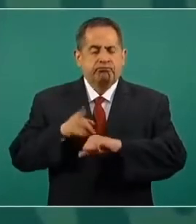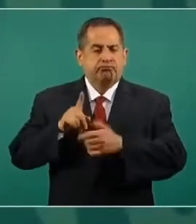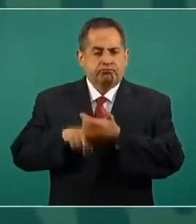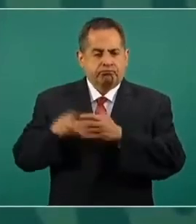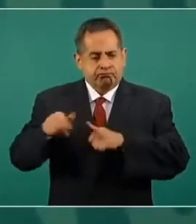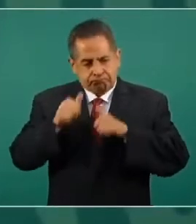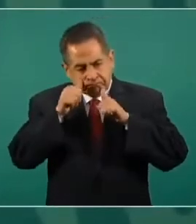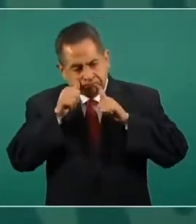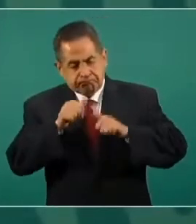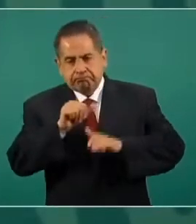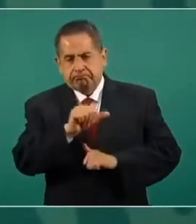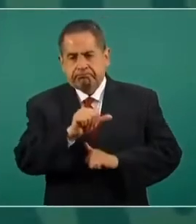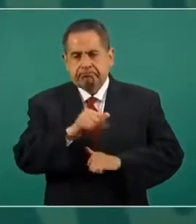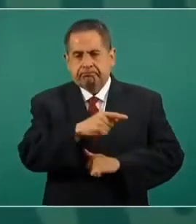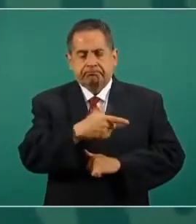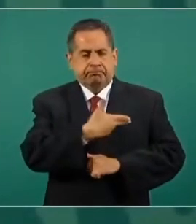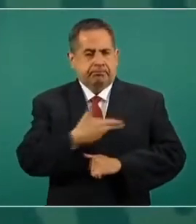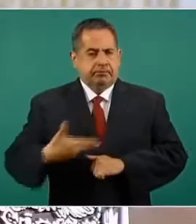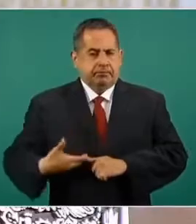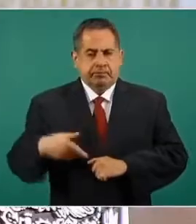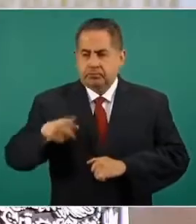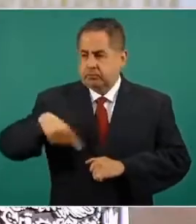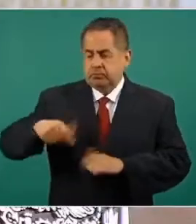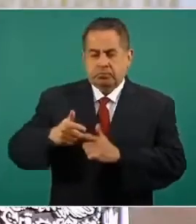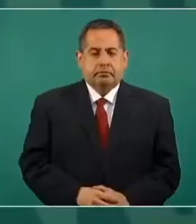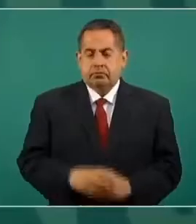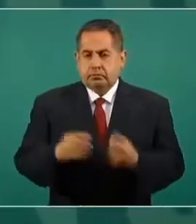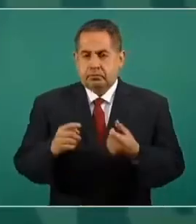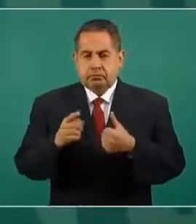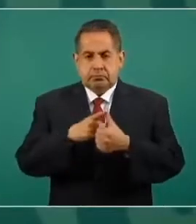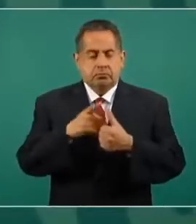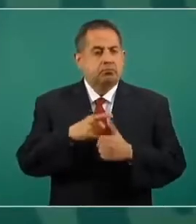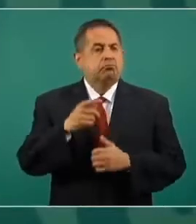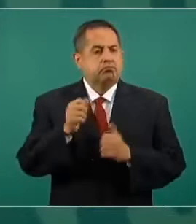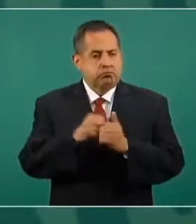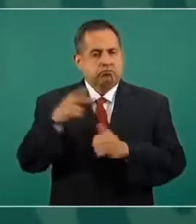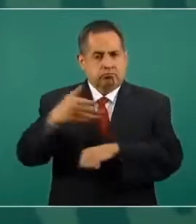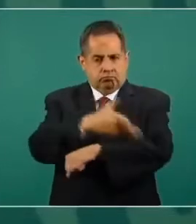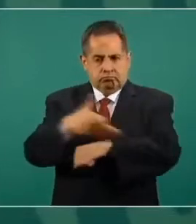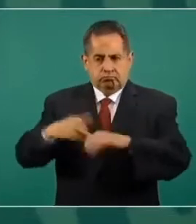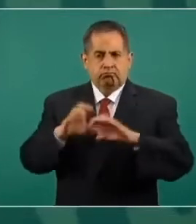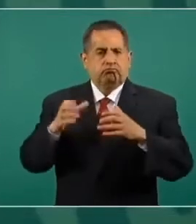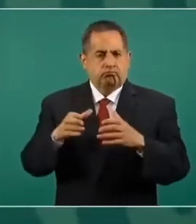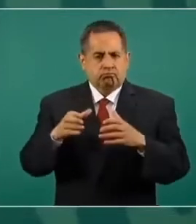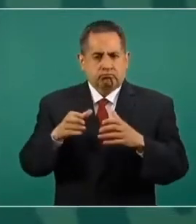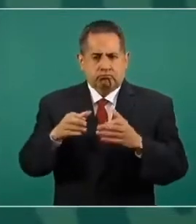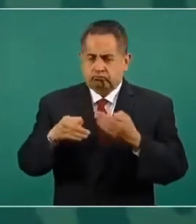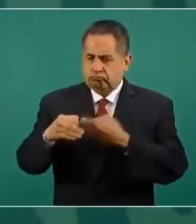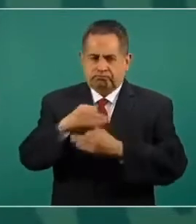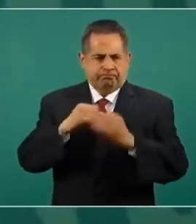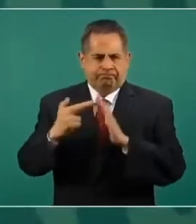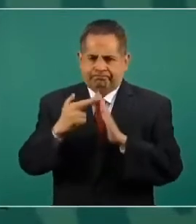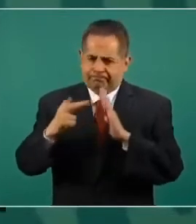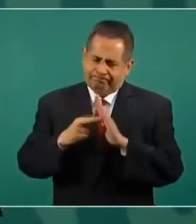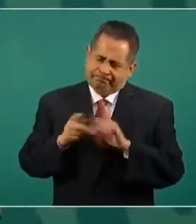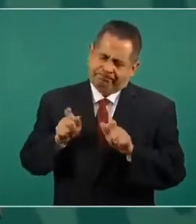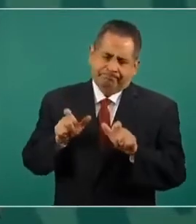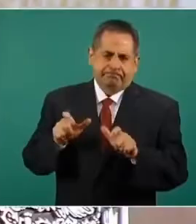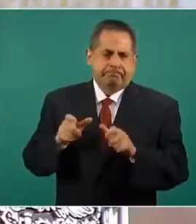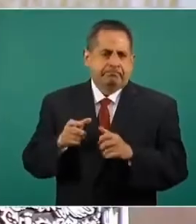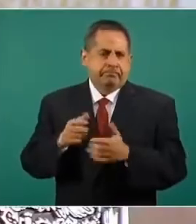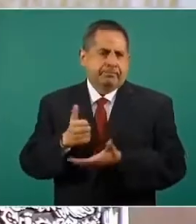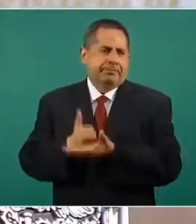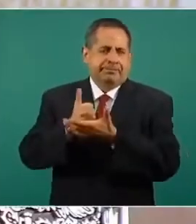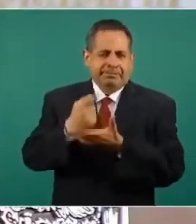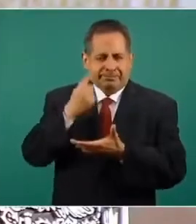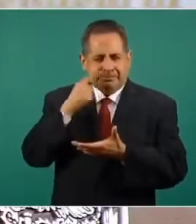señor presidente y del equipo médico que lo atiende. Está con su familia, pero desde luego con todas las medidas que